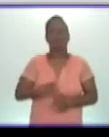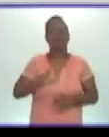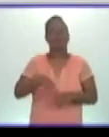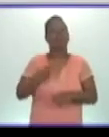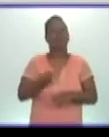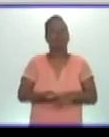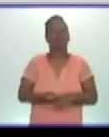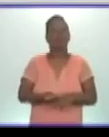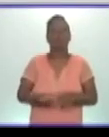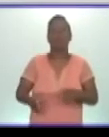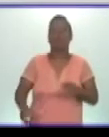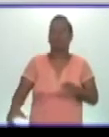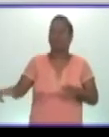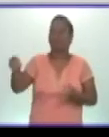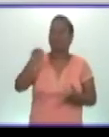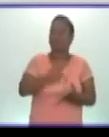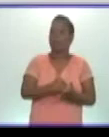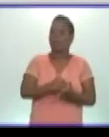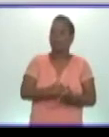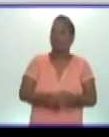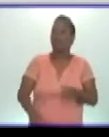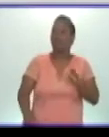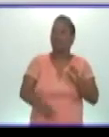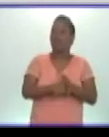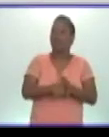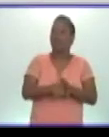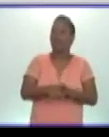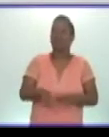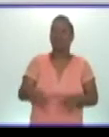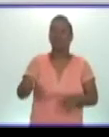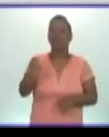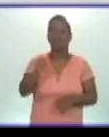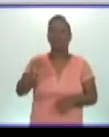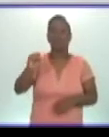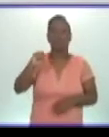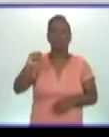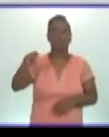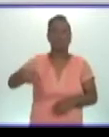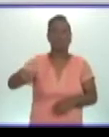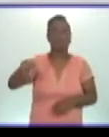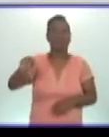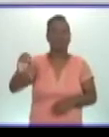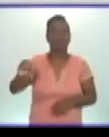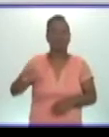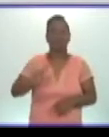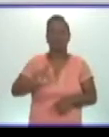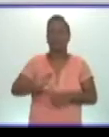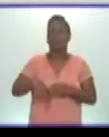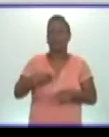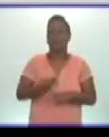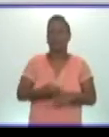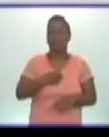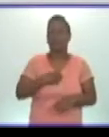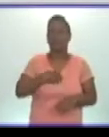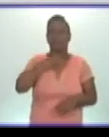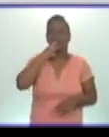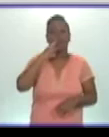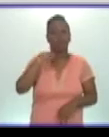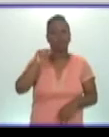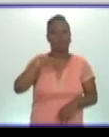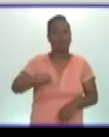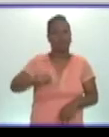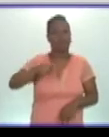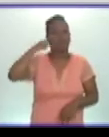la ley de los signos con números racionales para luego obtener la respuesta. Aquí en el video quedó muy claro